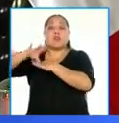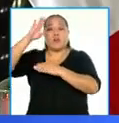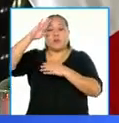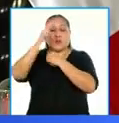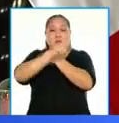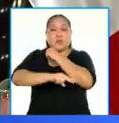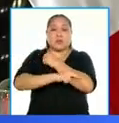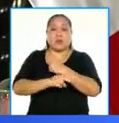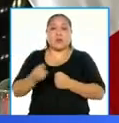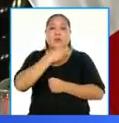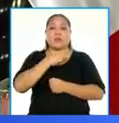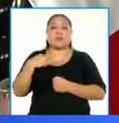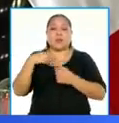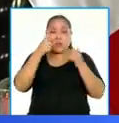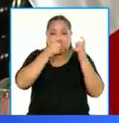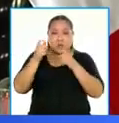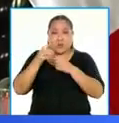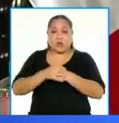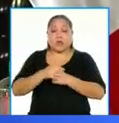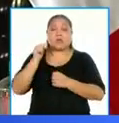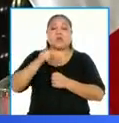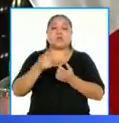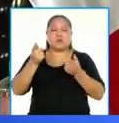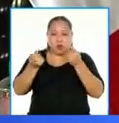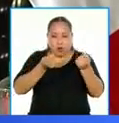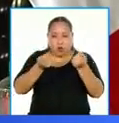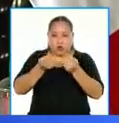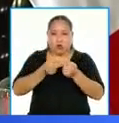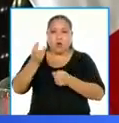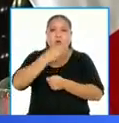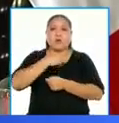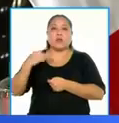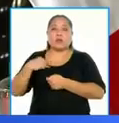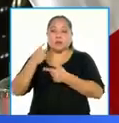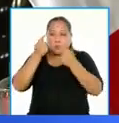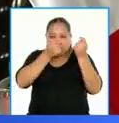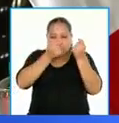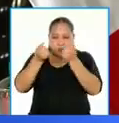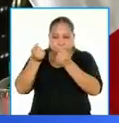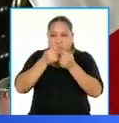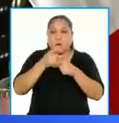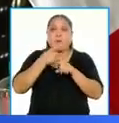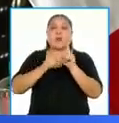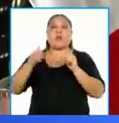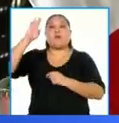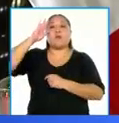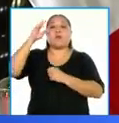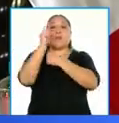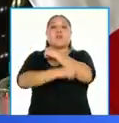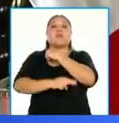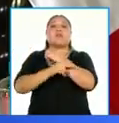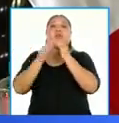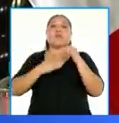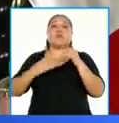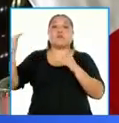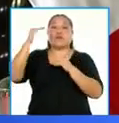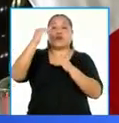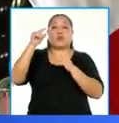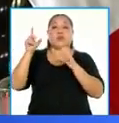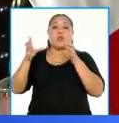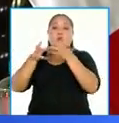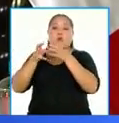Interior es el órgano rector del sector y el ministro está a la cabeza del sector, pero la Policía Nacional tiene una jefatura y tiene un